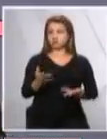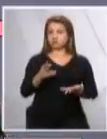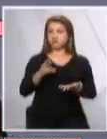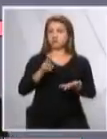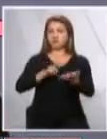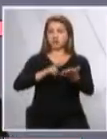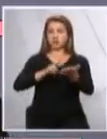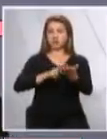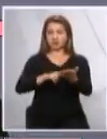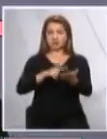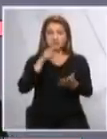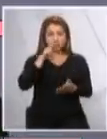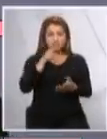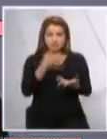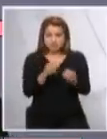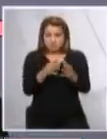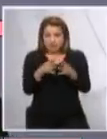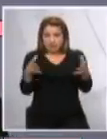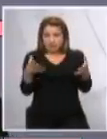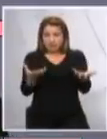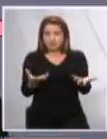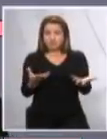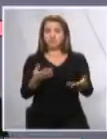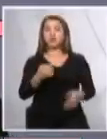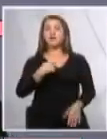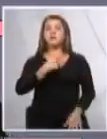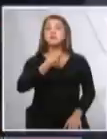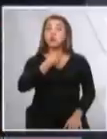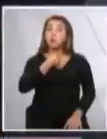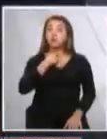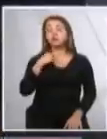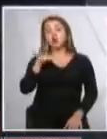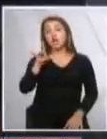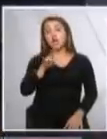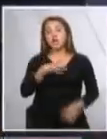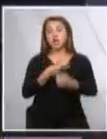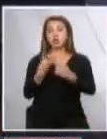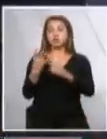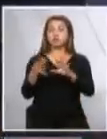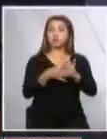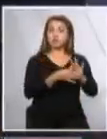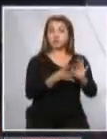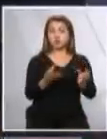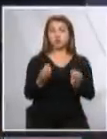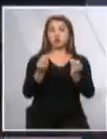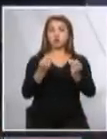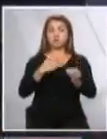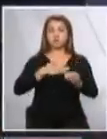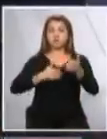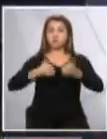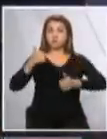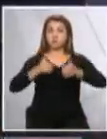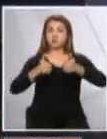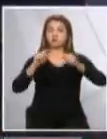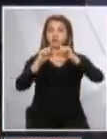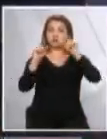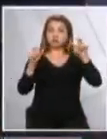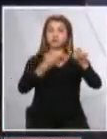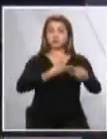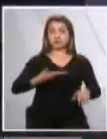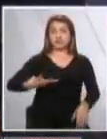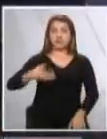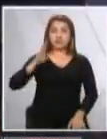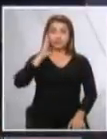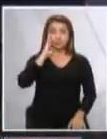grande que una catedral. ¿Laura? A mí me gusta, por razones bastante obvias, tiene que ver con mi profesión, la frase de la presidenta